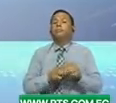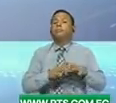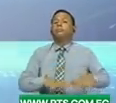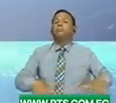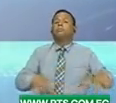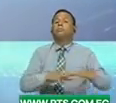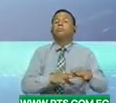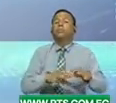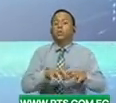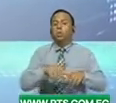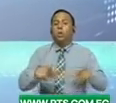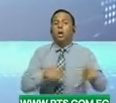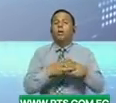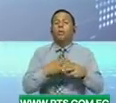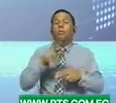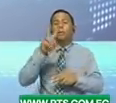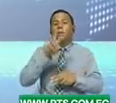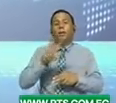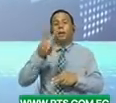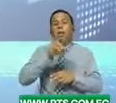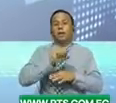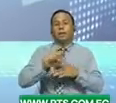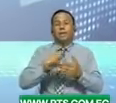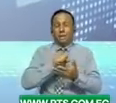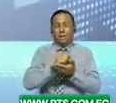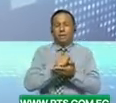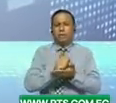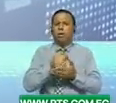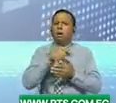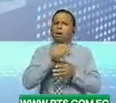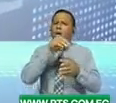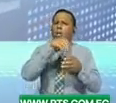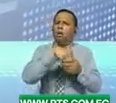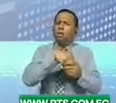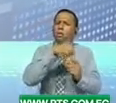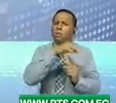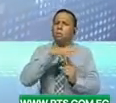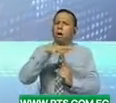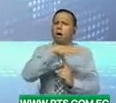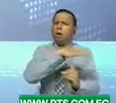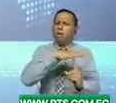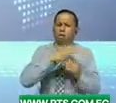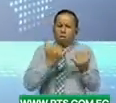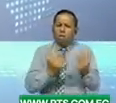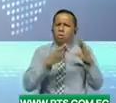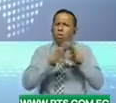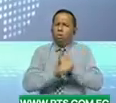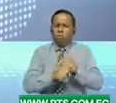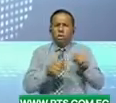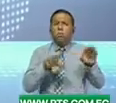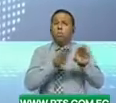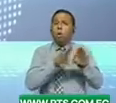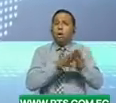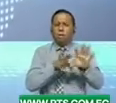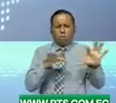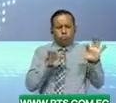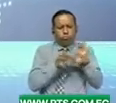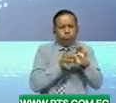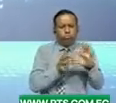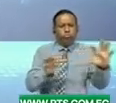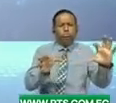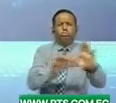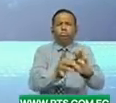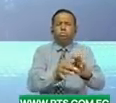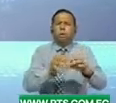Santo, junto o dentro de un parque donde aquí hay canchas, que a esa hora de la noche hay cadenas y candados en las puertas principales, hay la